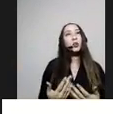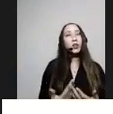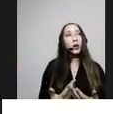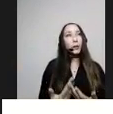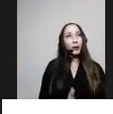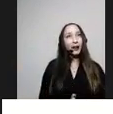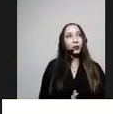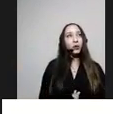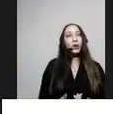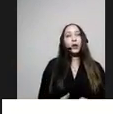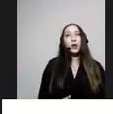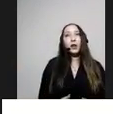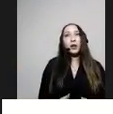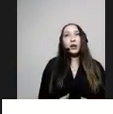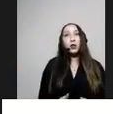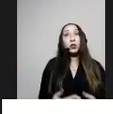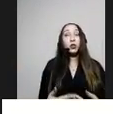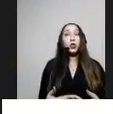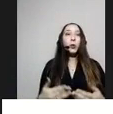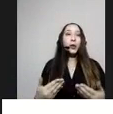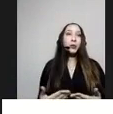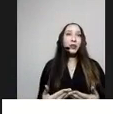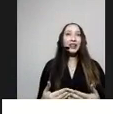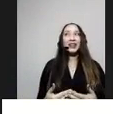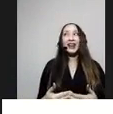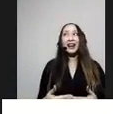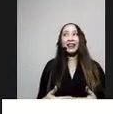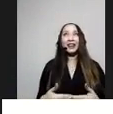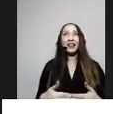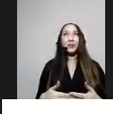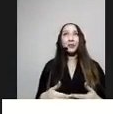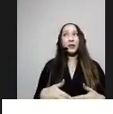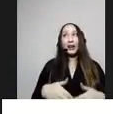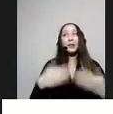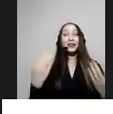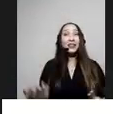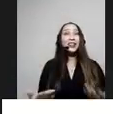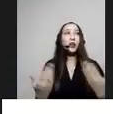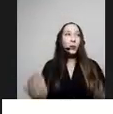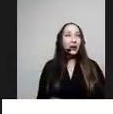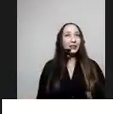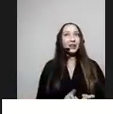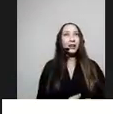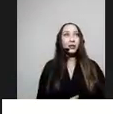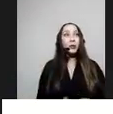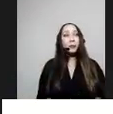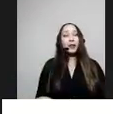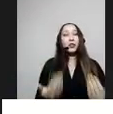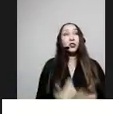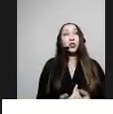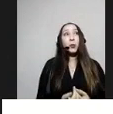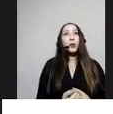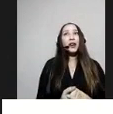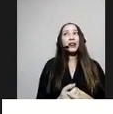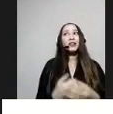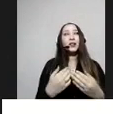los resultados esperados. Y nosotros no podemos dejar que, si bien la empresa tiene que ocuparse de eso,